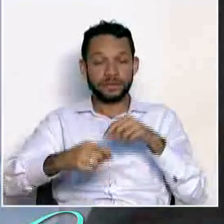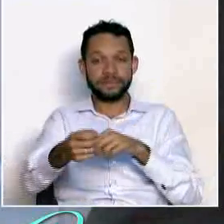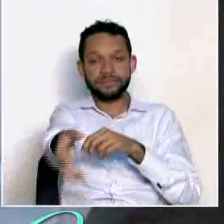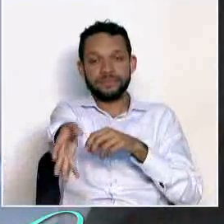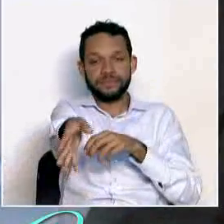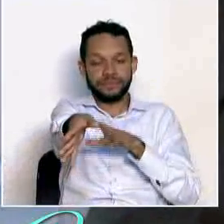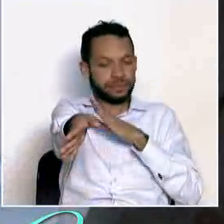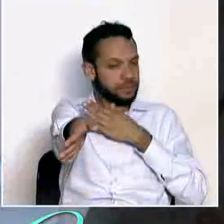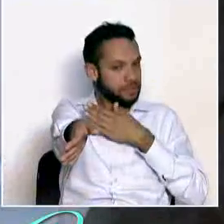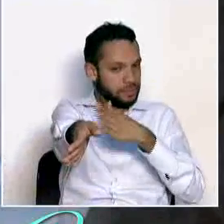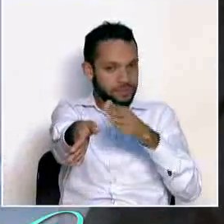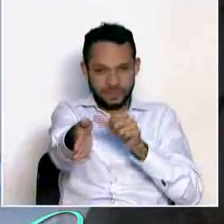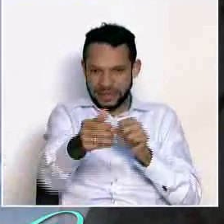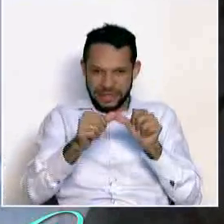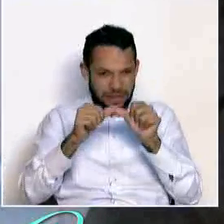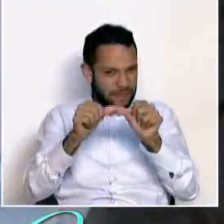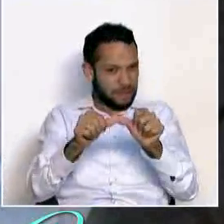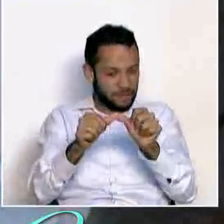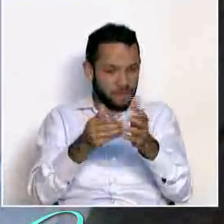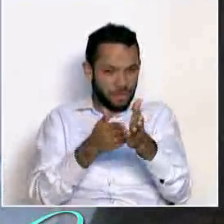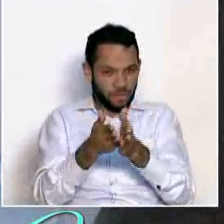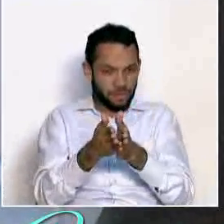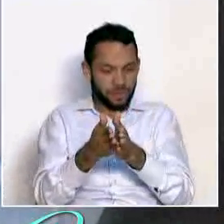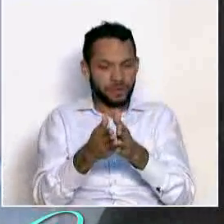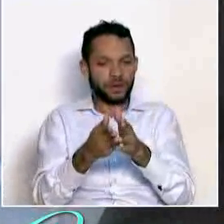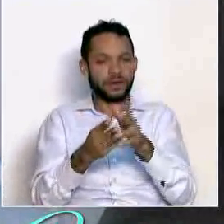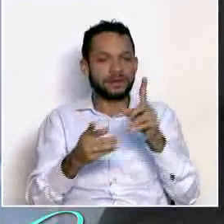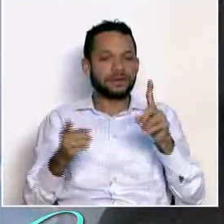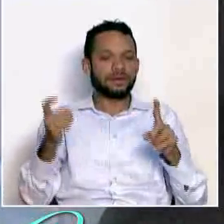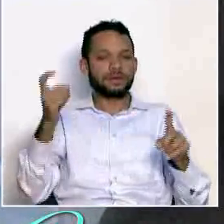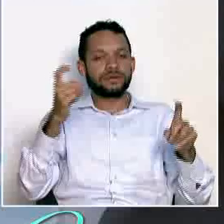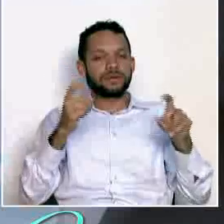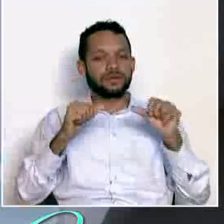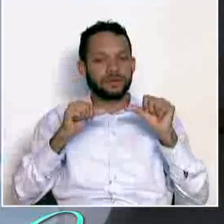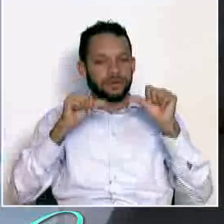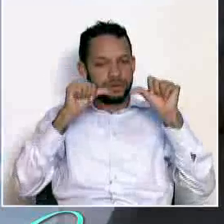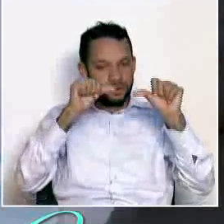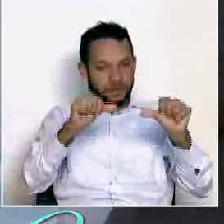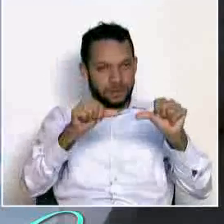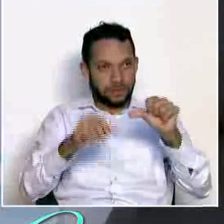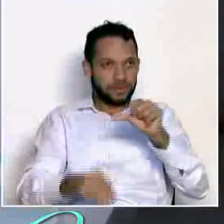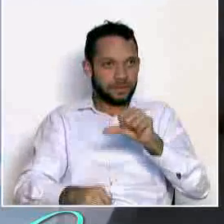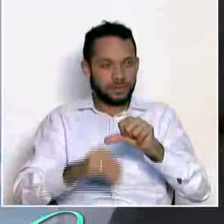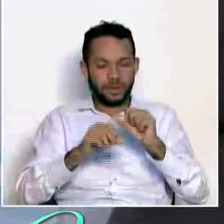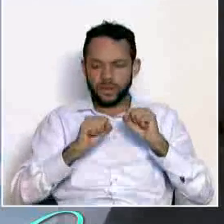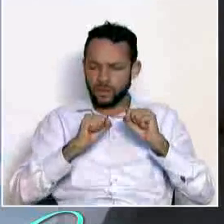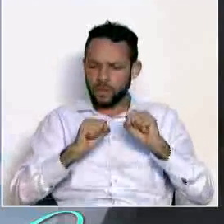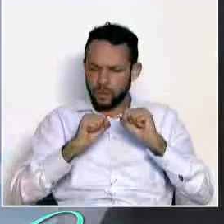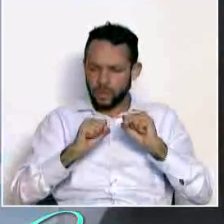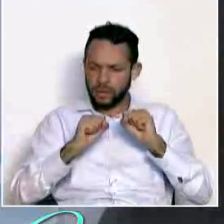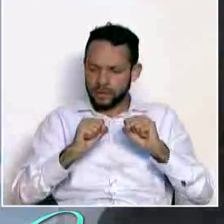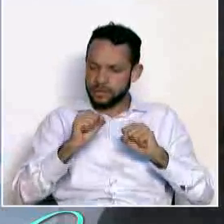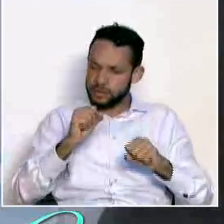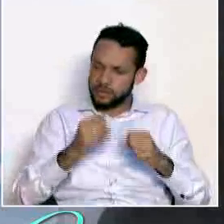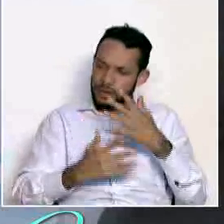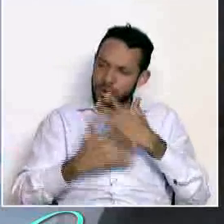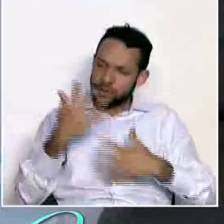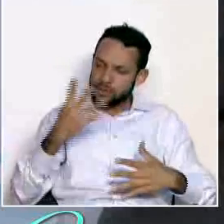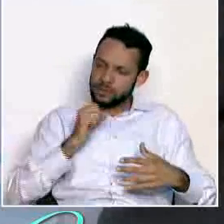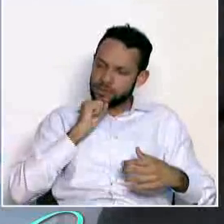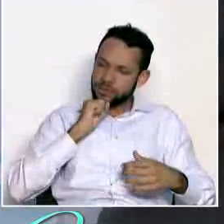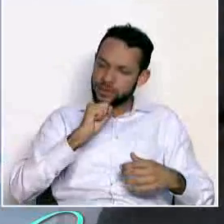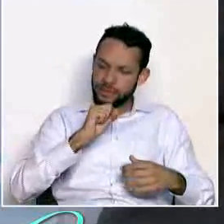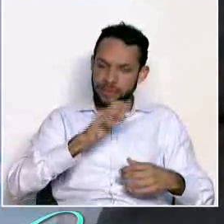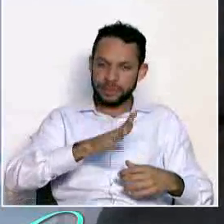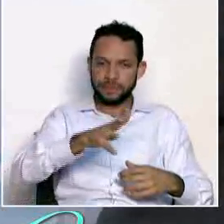la sensación de tensión y de relajación en tu brazo derecho. Está cada vez más rígido,